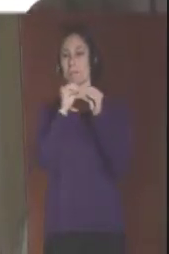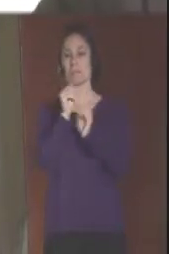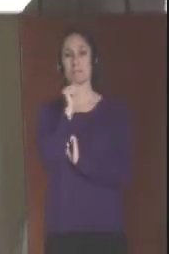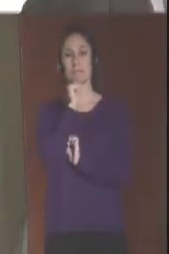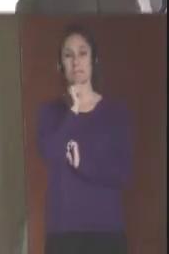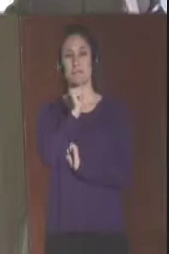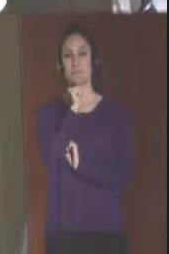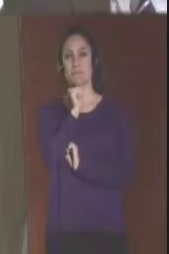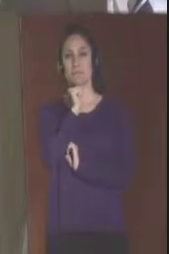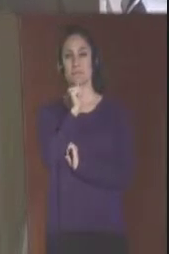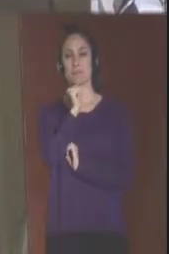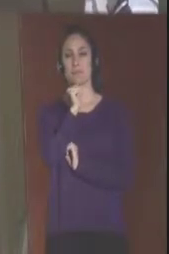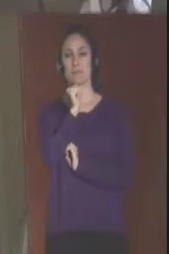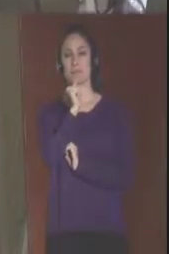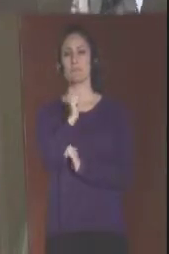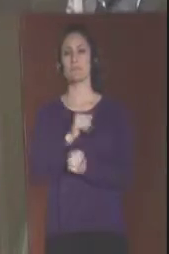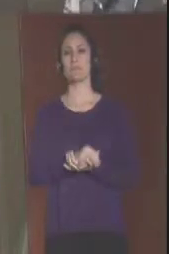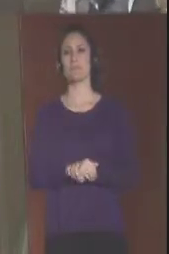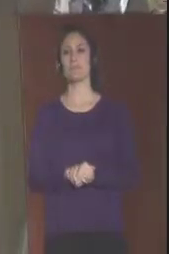faltaría es